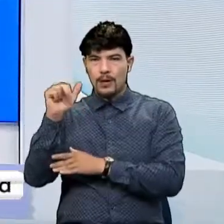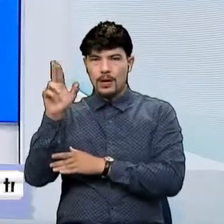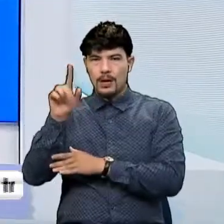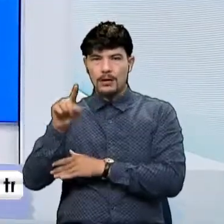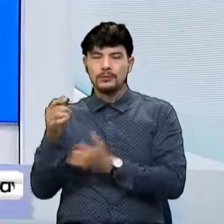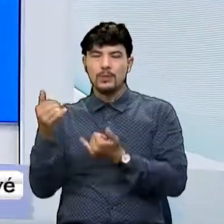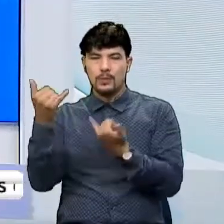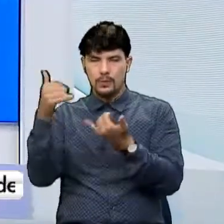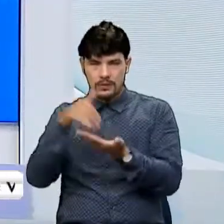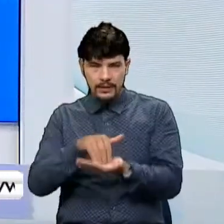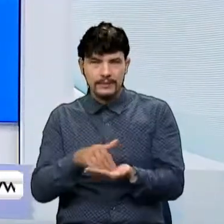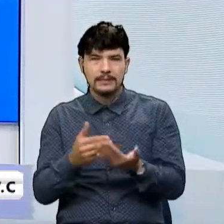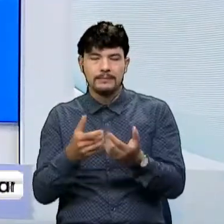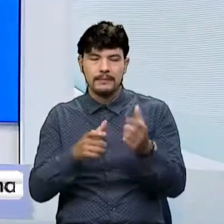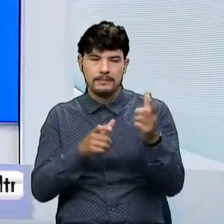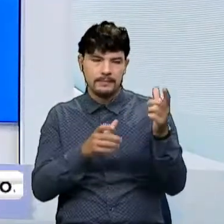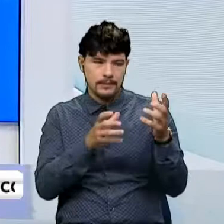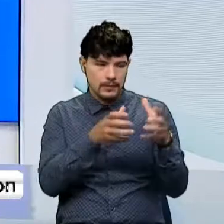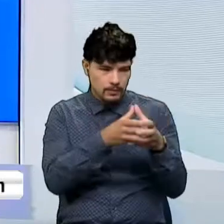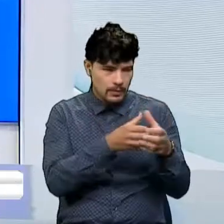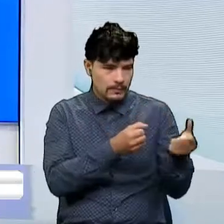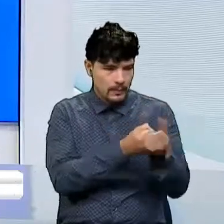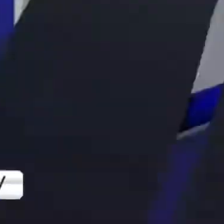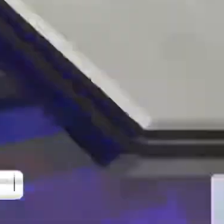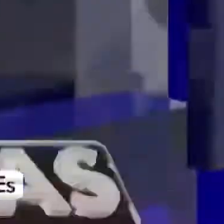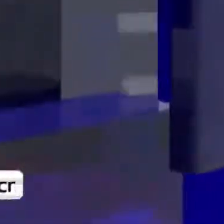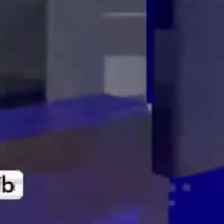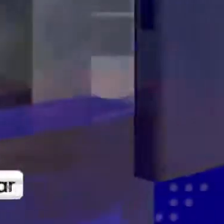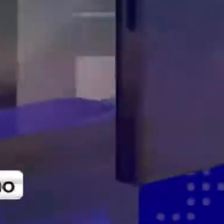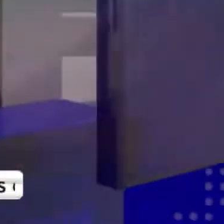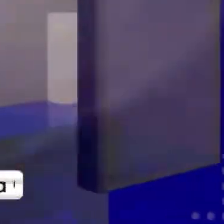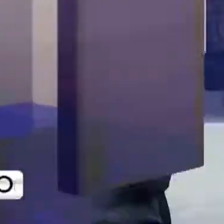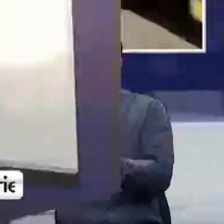cárdenas usted habló con los habitantes afectados que han manifestado